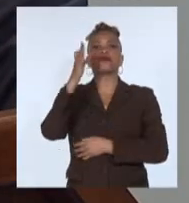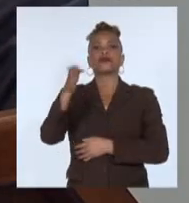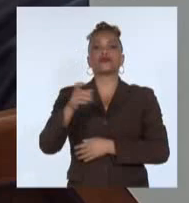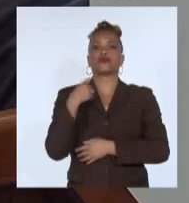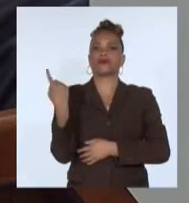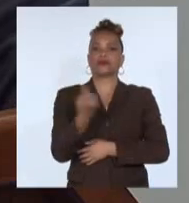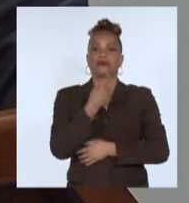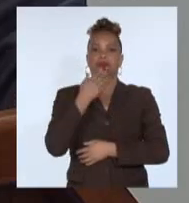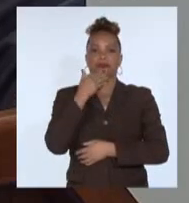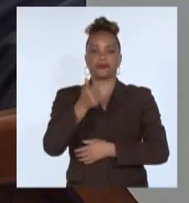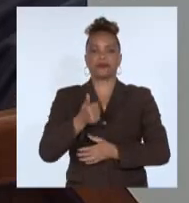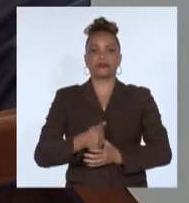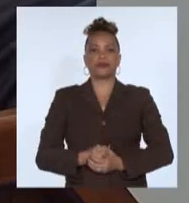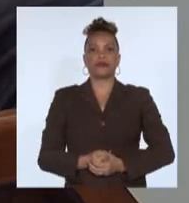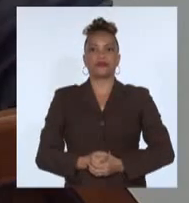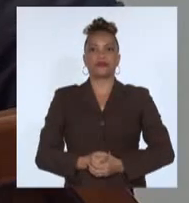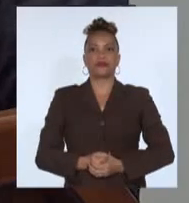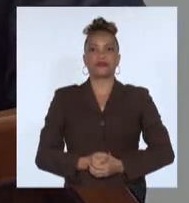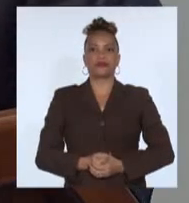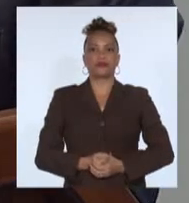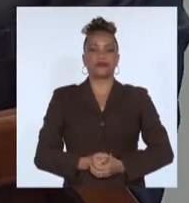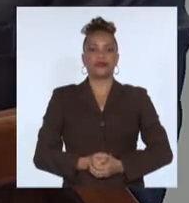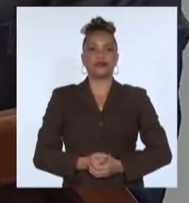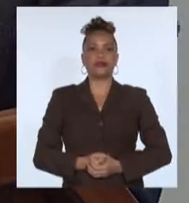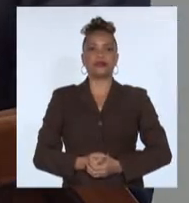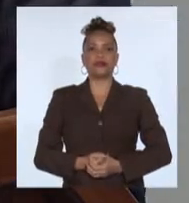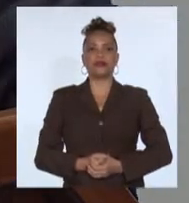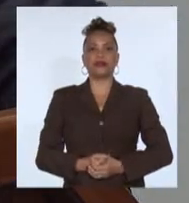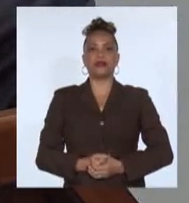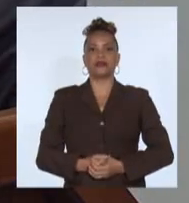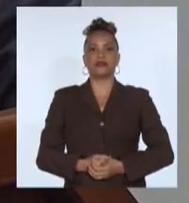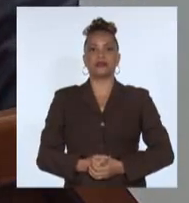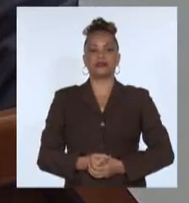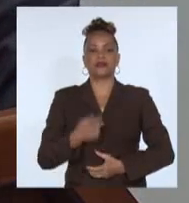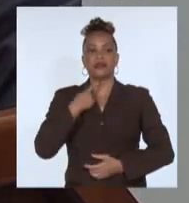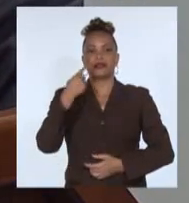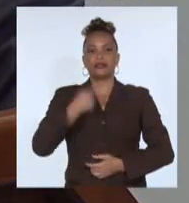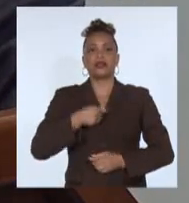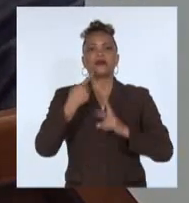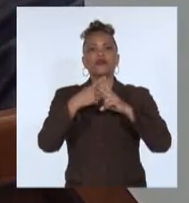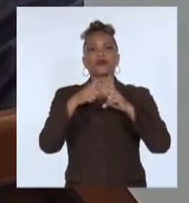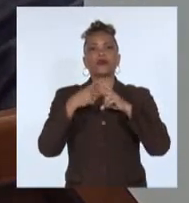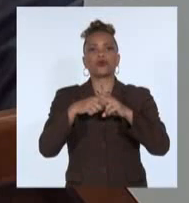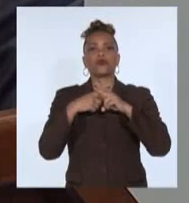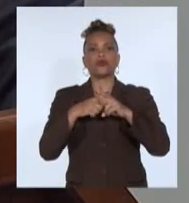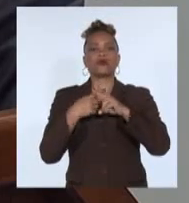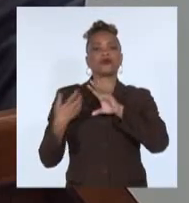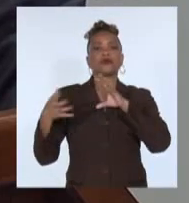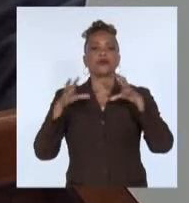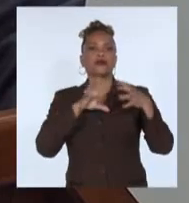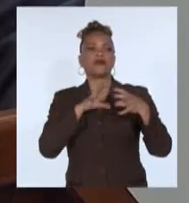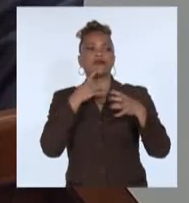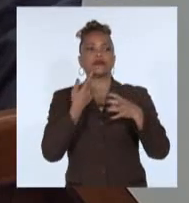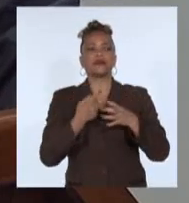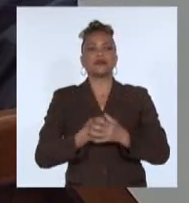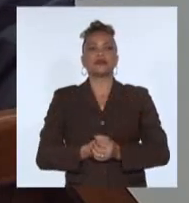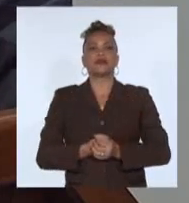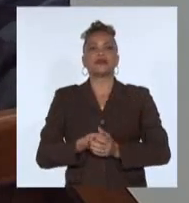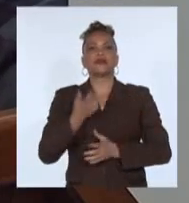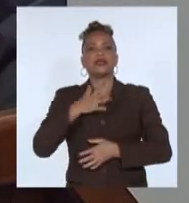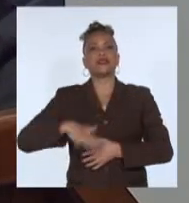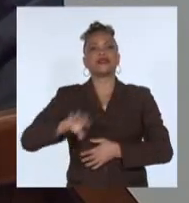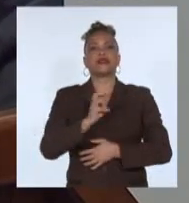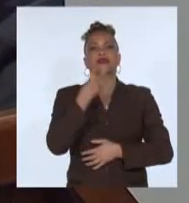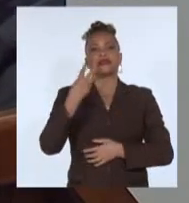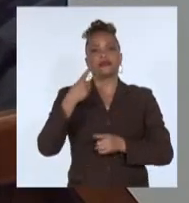todos. Las tecnologías emergentes pueden y deben dar soluciones en materia de desarrollo sostenible en sus tres